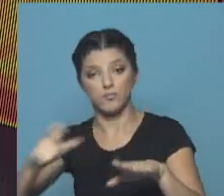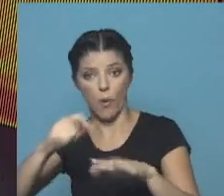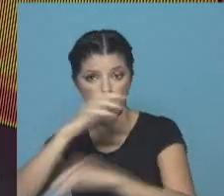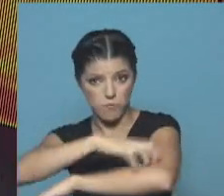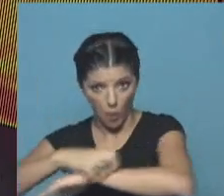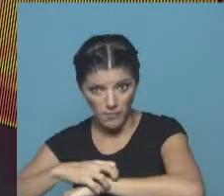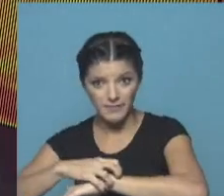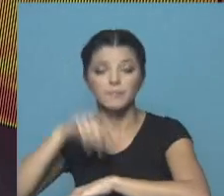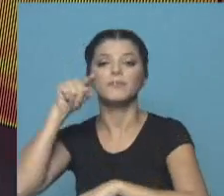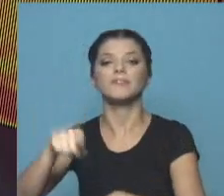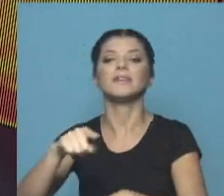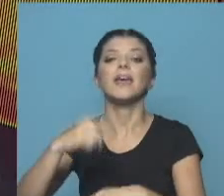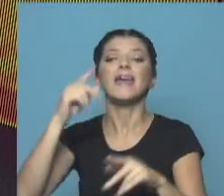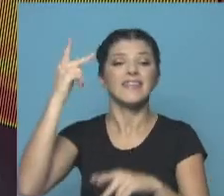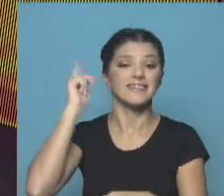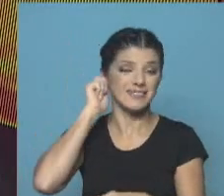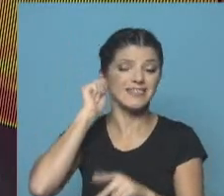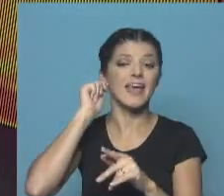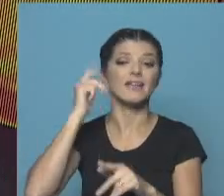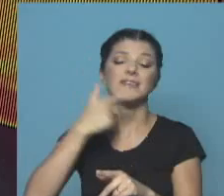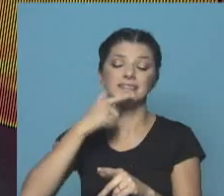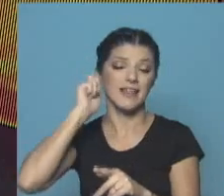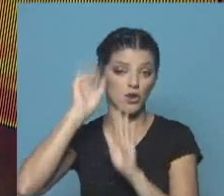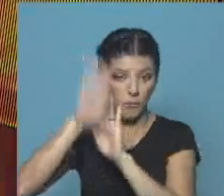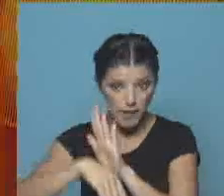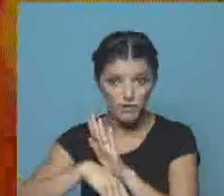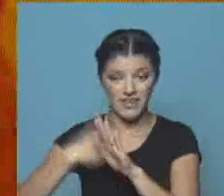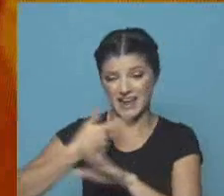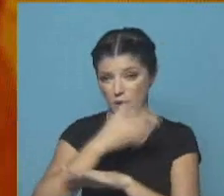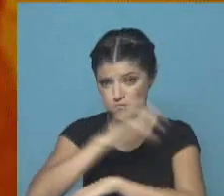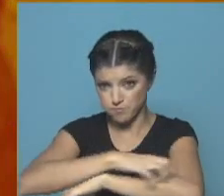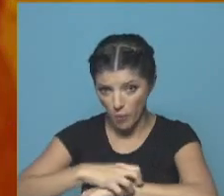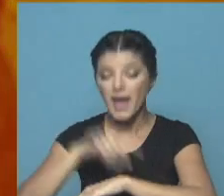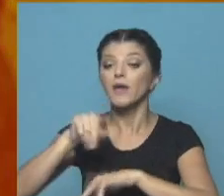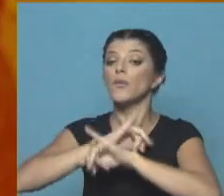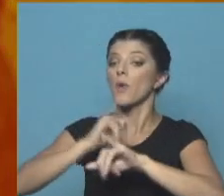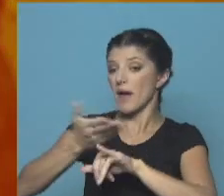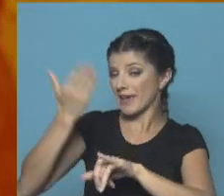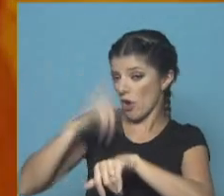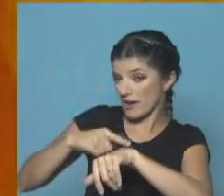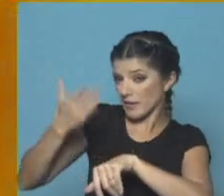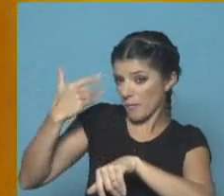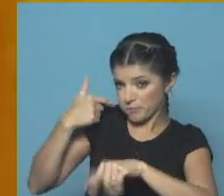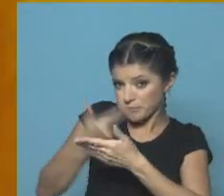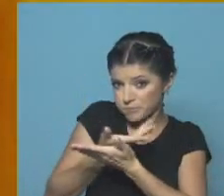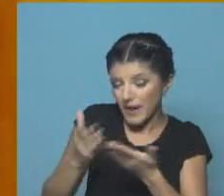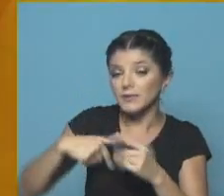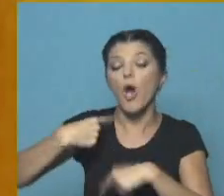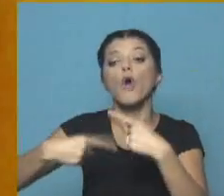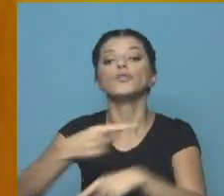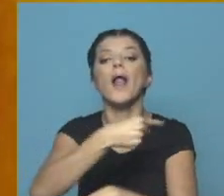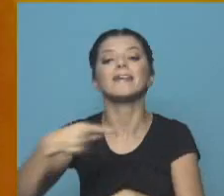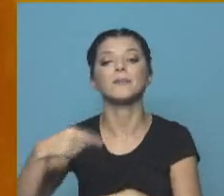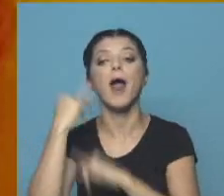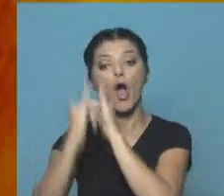de 17 años. Son algunos de los datos de un estudio que se dio a conocer en las últimas horas y de que se va a seguir hablando sin lugar a dudas a lo largo de esta semana porque